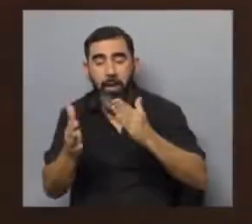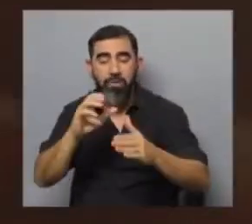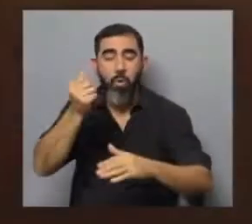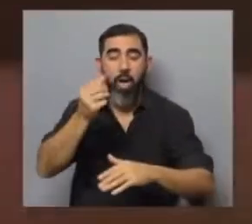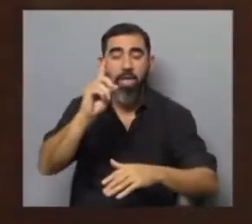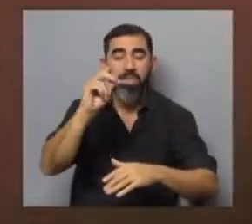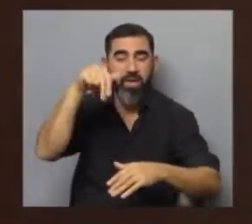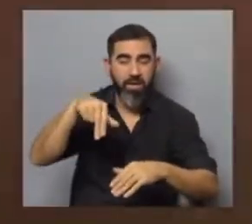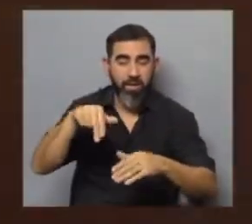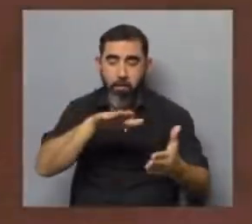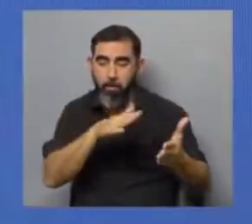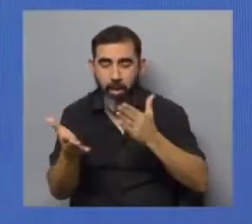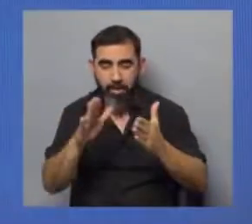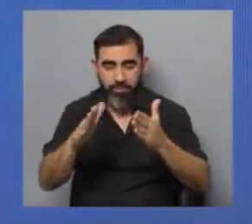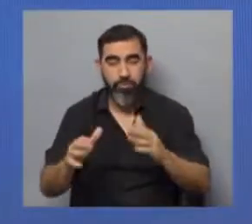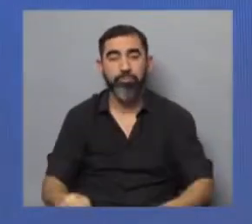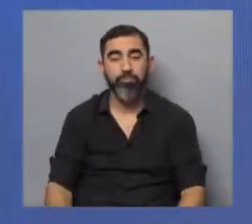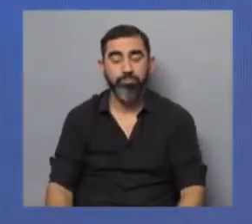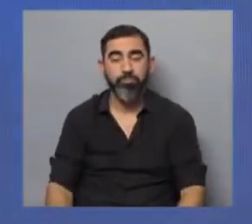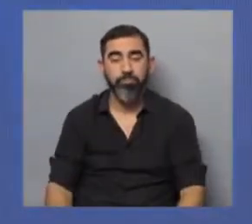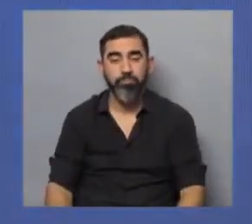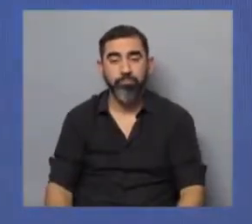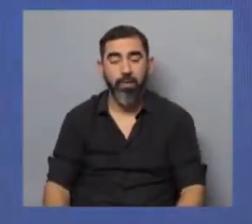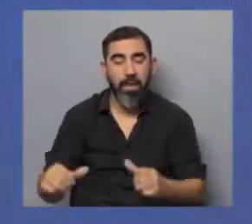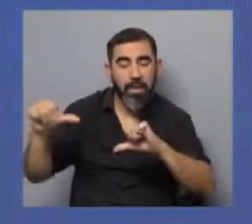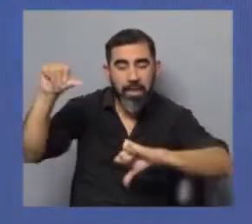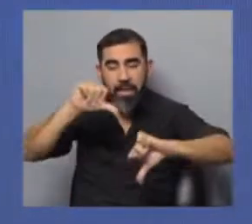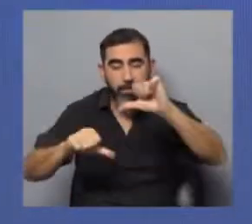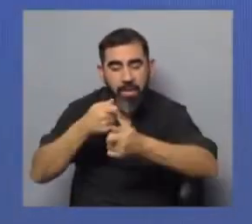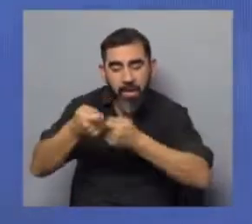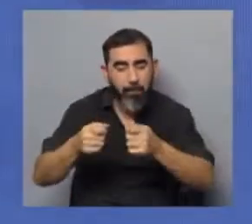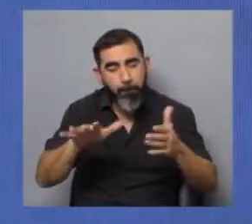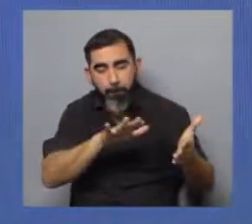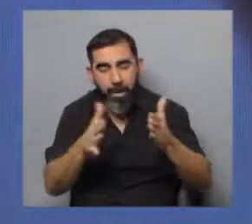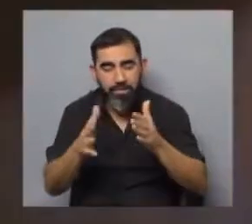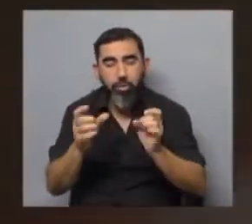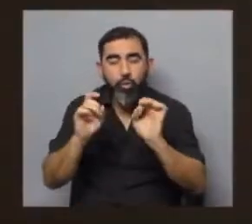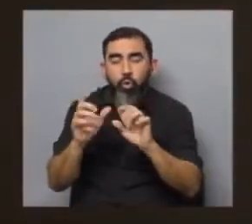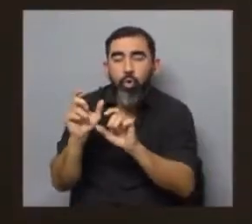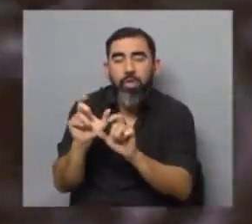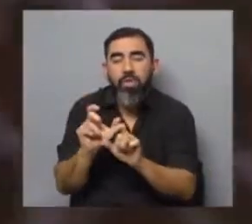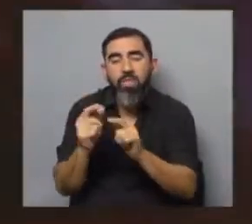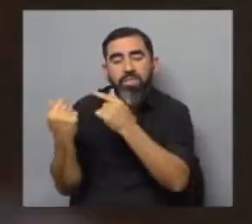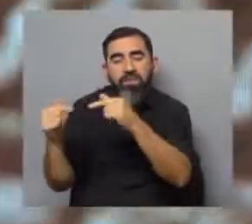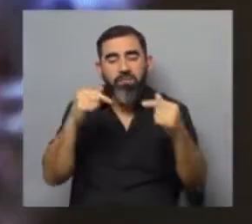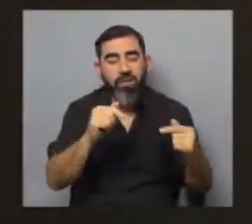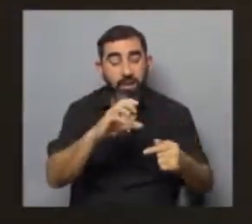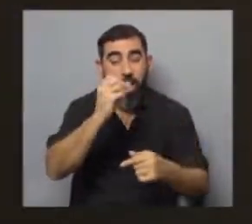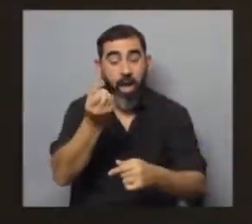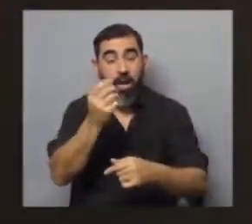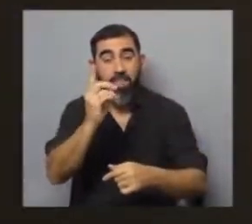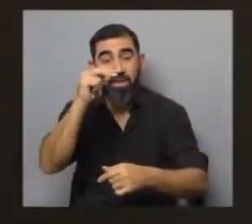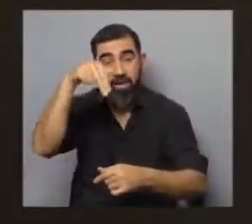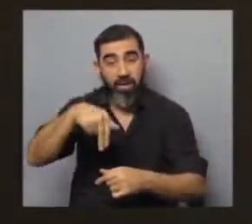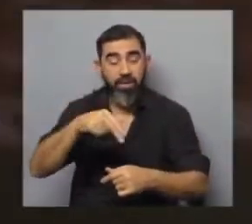ADN, o sea, tiene una composición química muy similar. Tal vez la diferencia más grande es que el ADN son